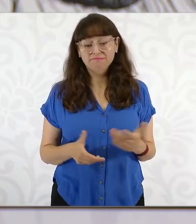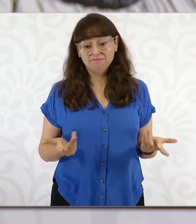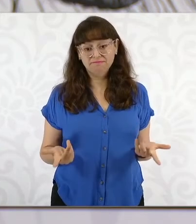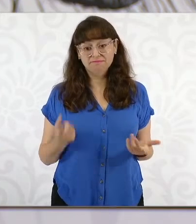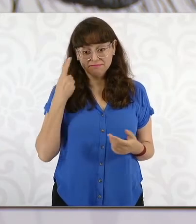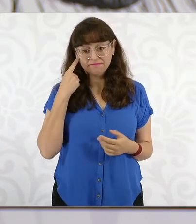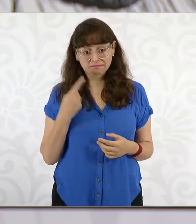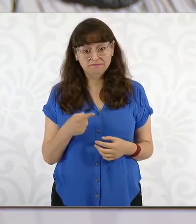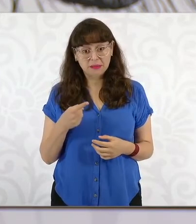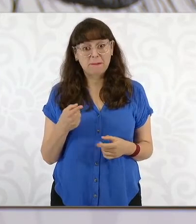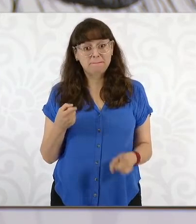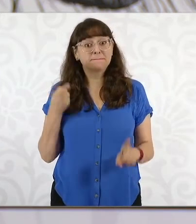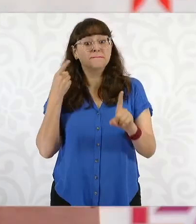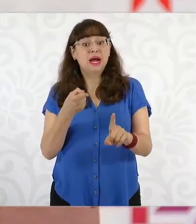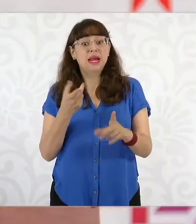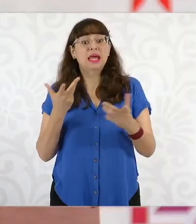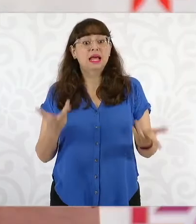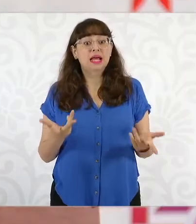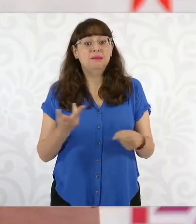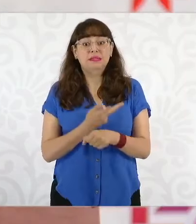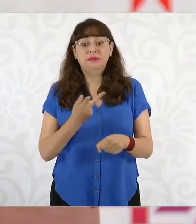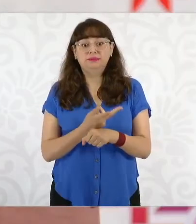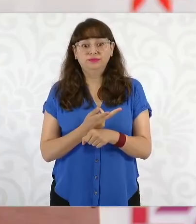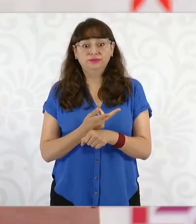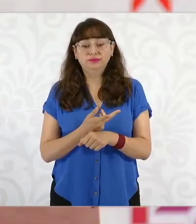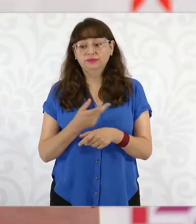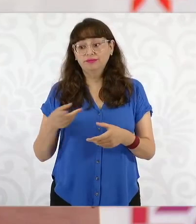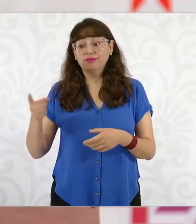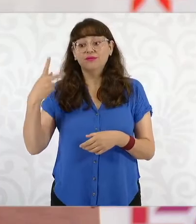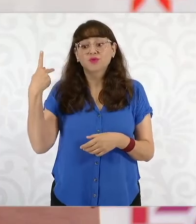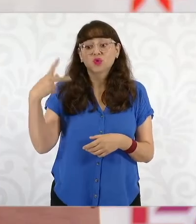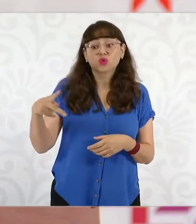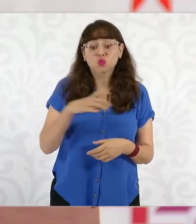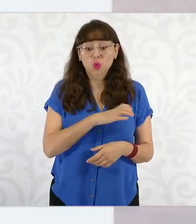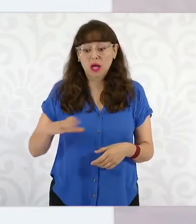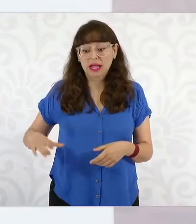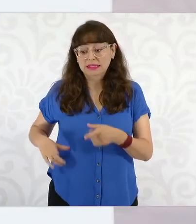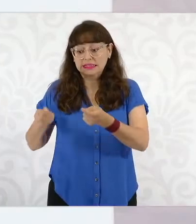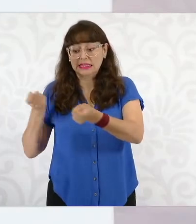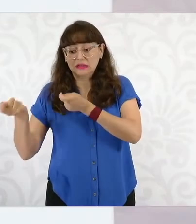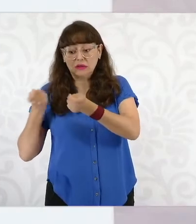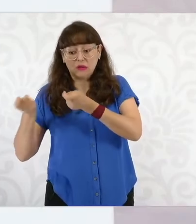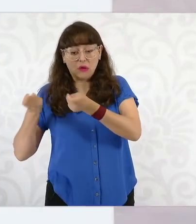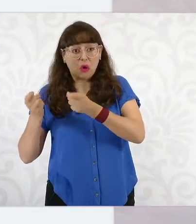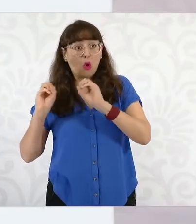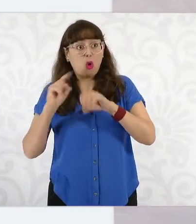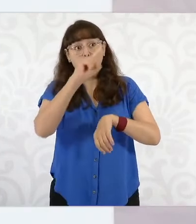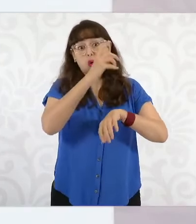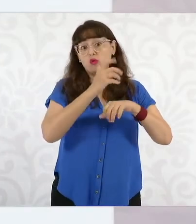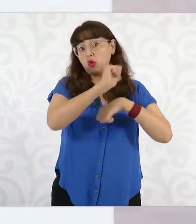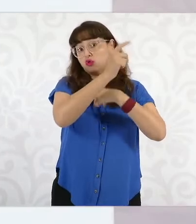que lleguen personas que no son manejadas o por una élite o por un gobierno extranjero o por